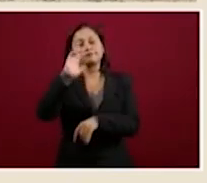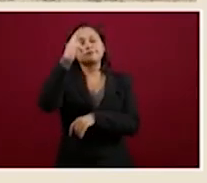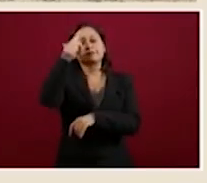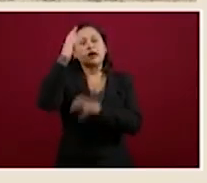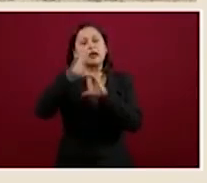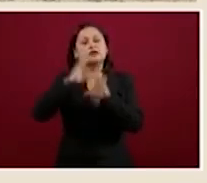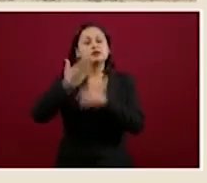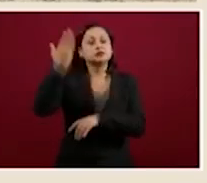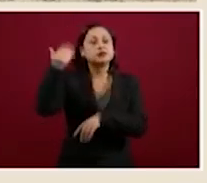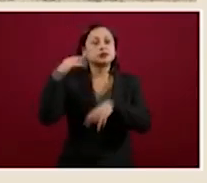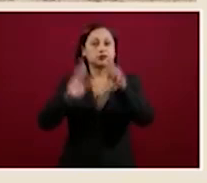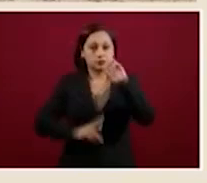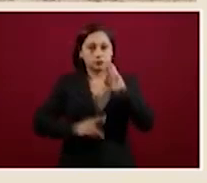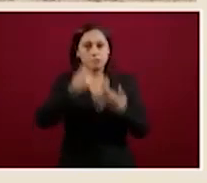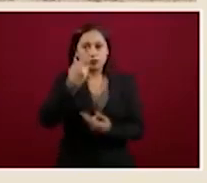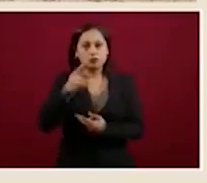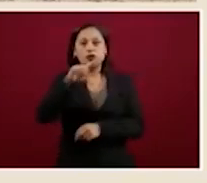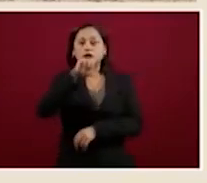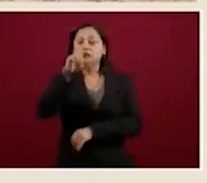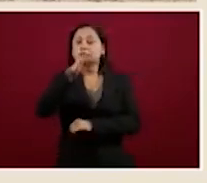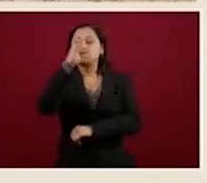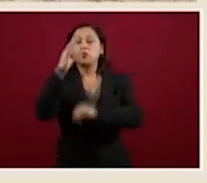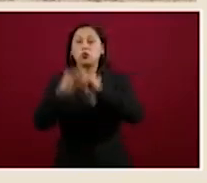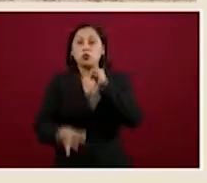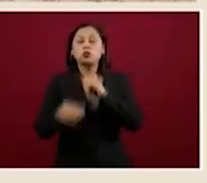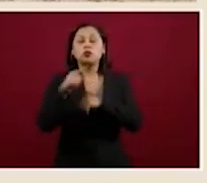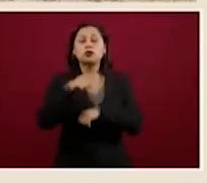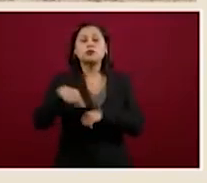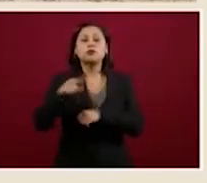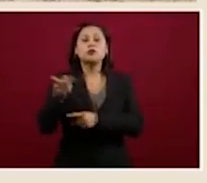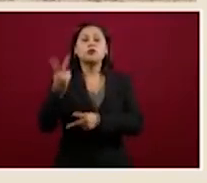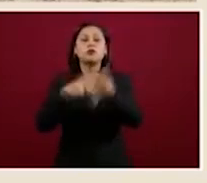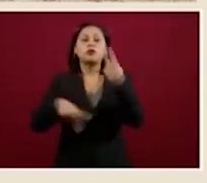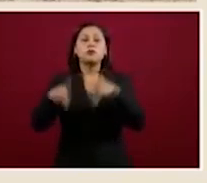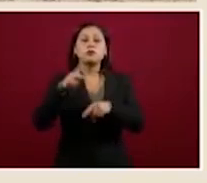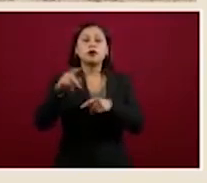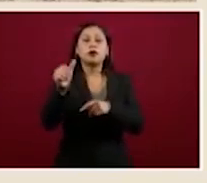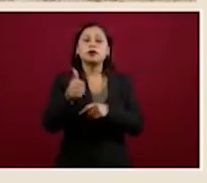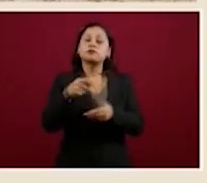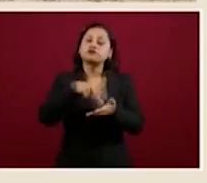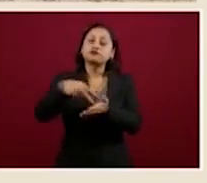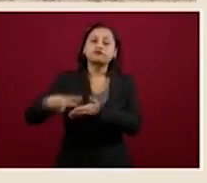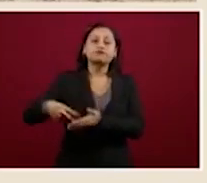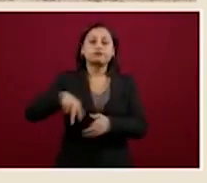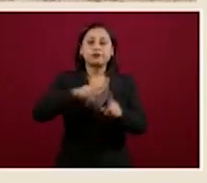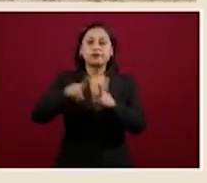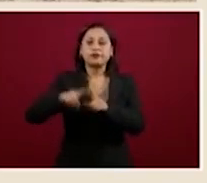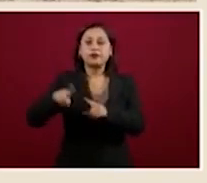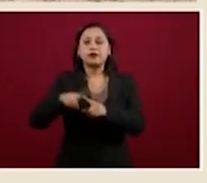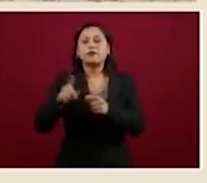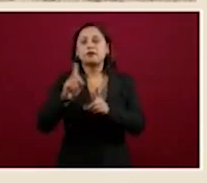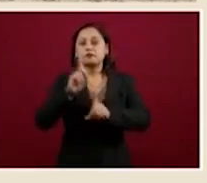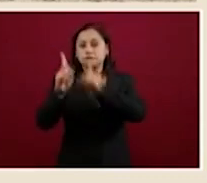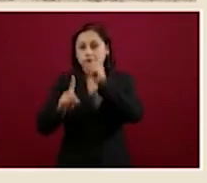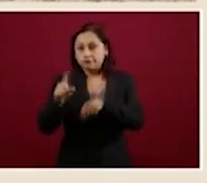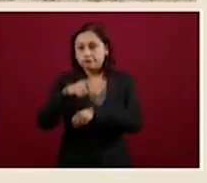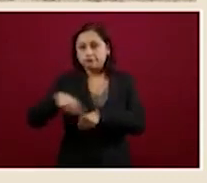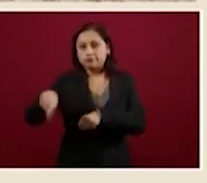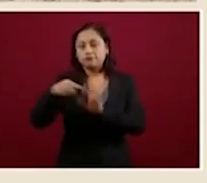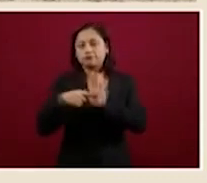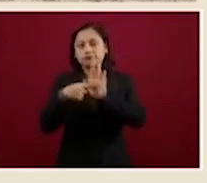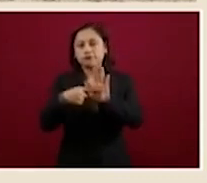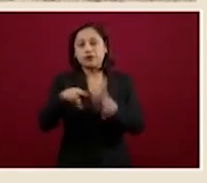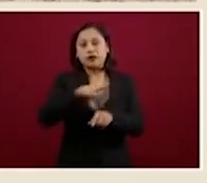programa termina con un espectáculo de acrobacia ecuestre. Y entonces ya pasamos al momento del